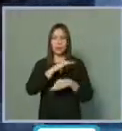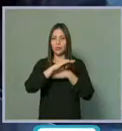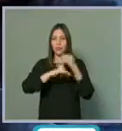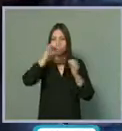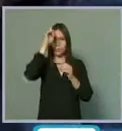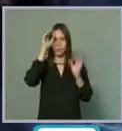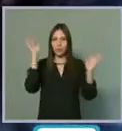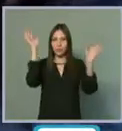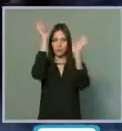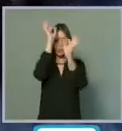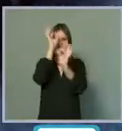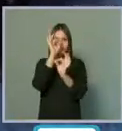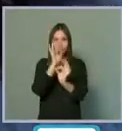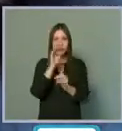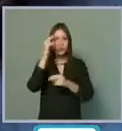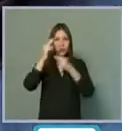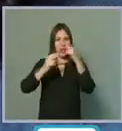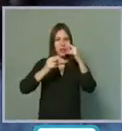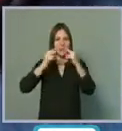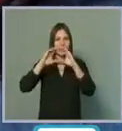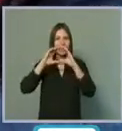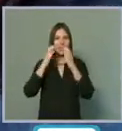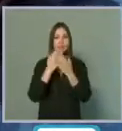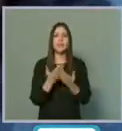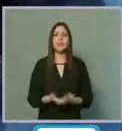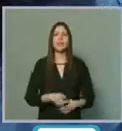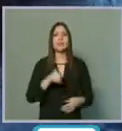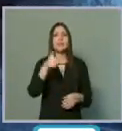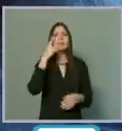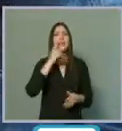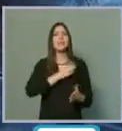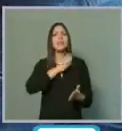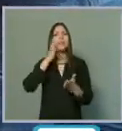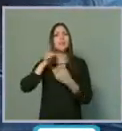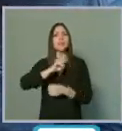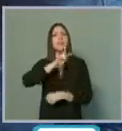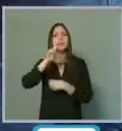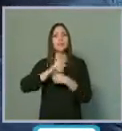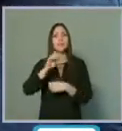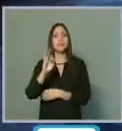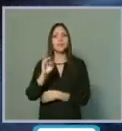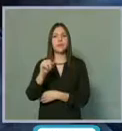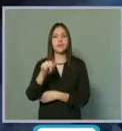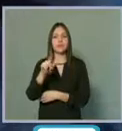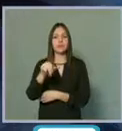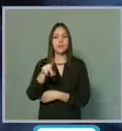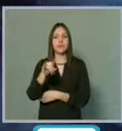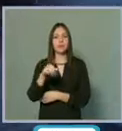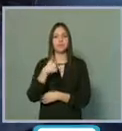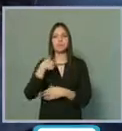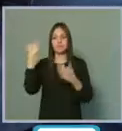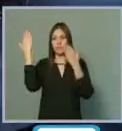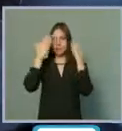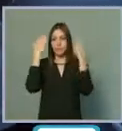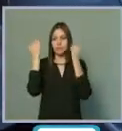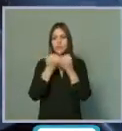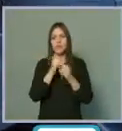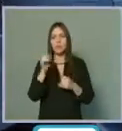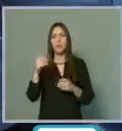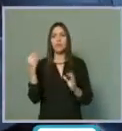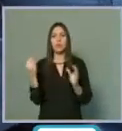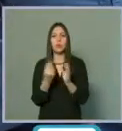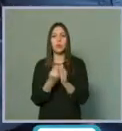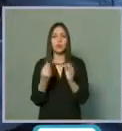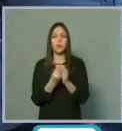hay una conjugación del universo. Y maestro, ¿y usted qué andaba haciendo allí en Finlandia? Estudiaba, igual que ella, un curso